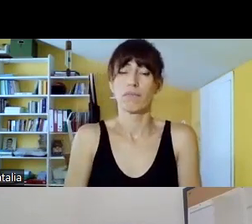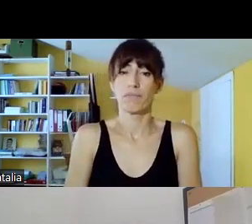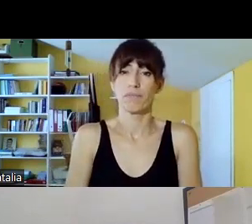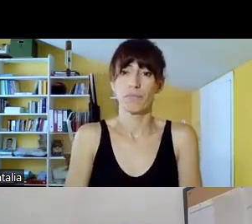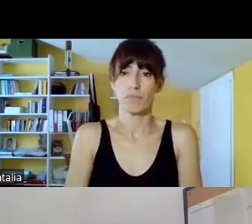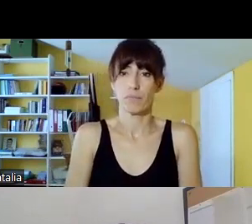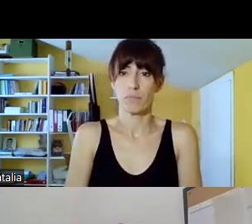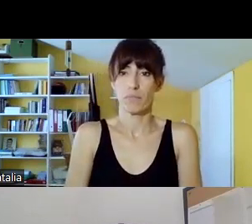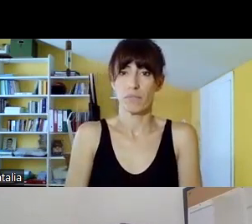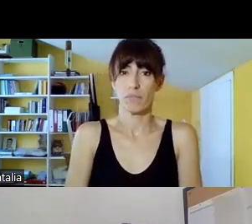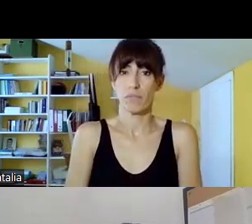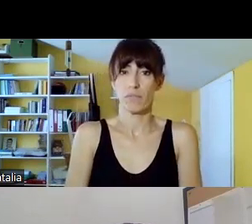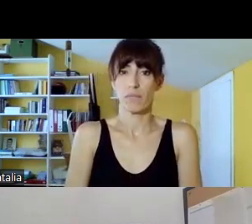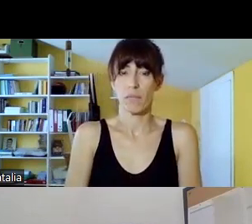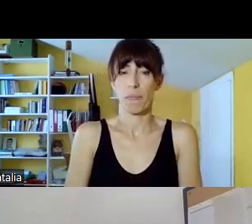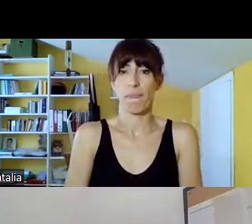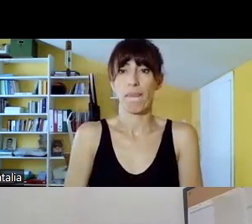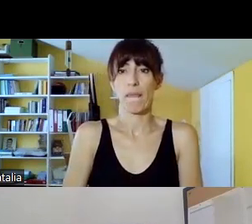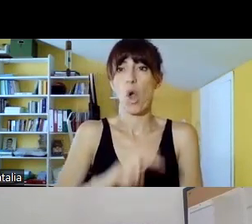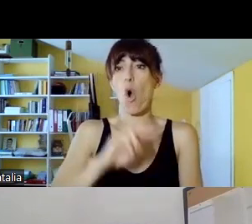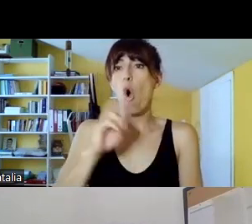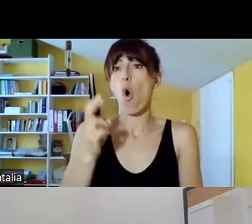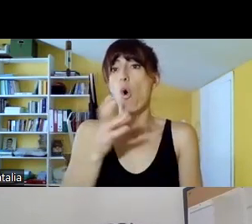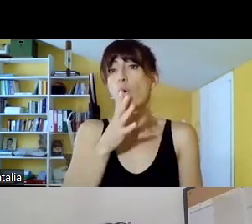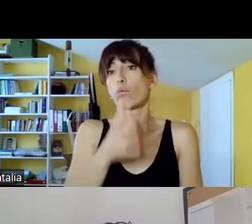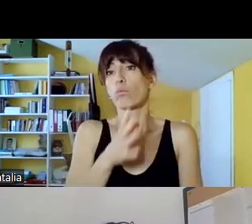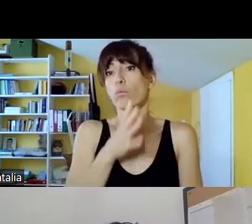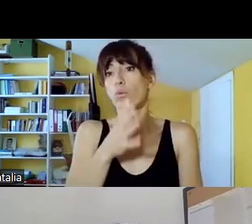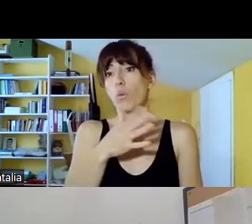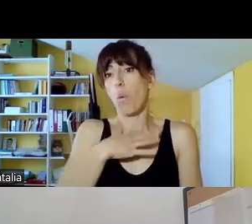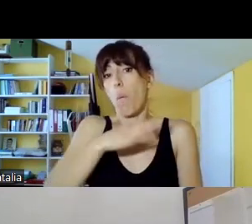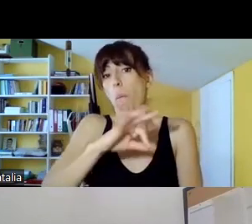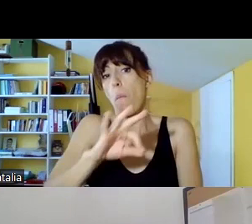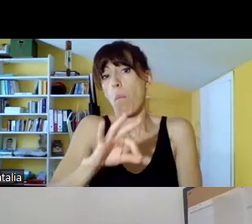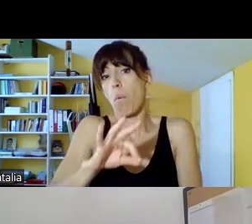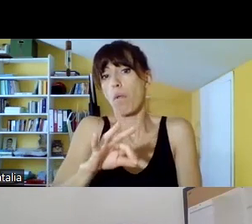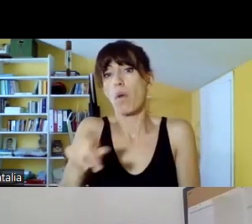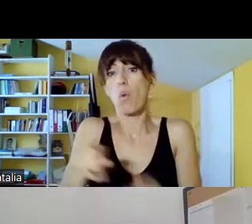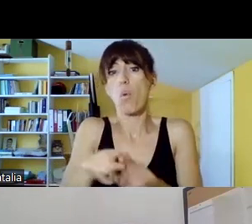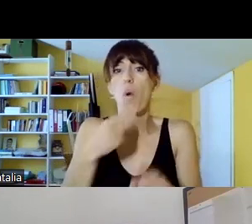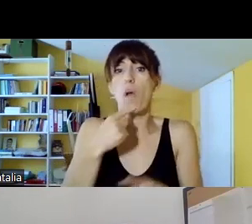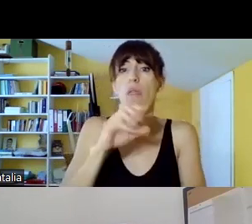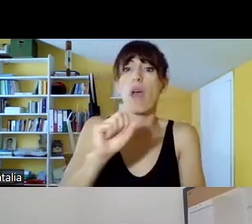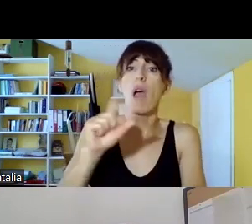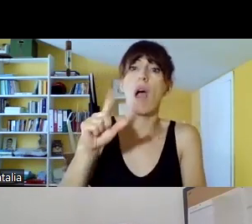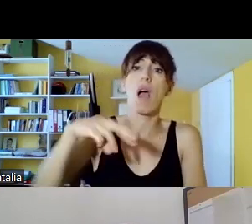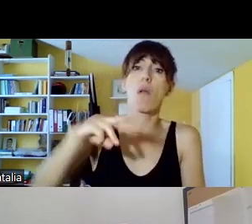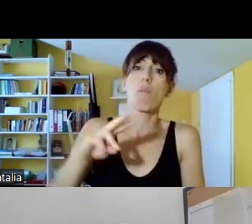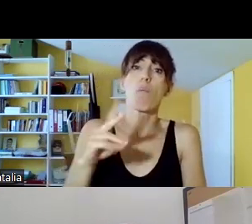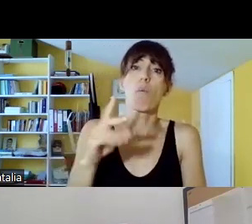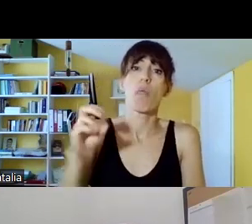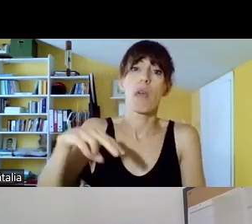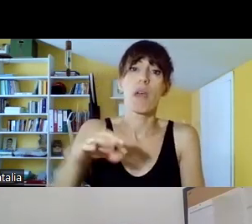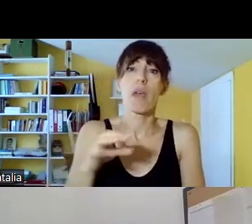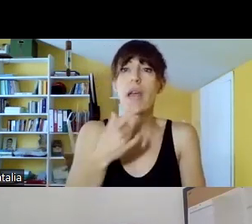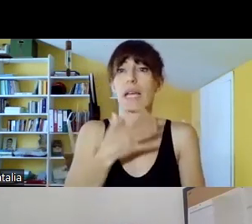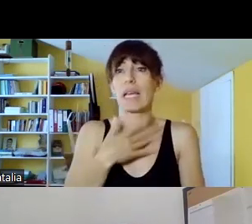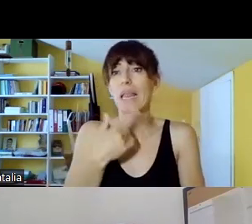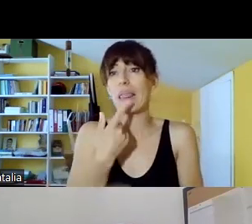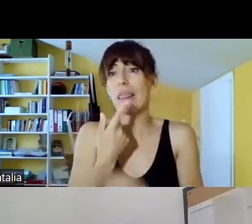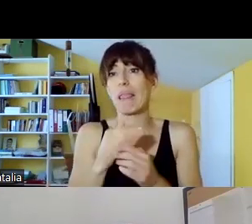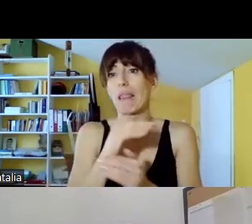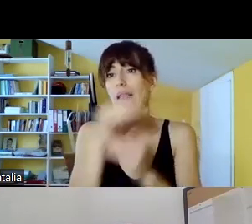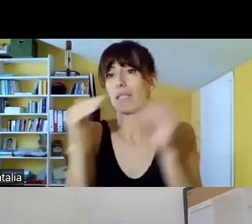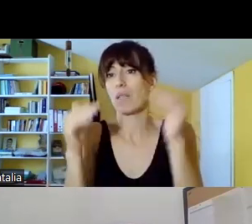otra razón podría ser, como señala Almudena Hernando, la desigualdad de género en